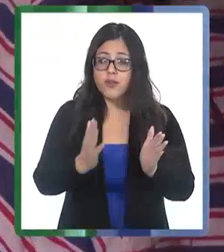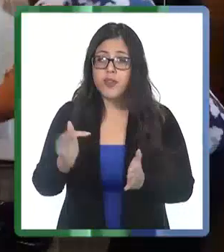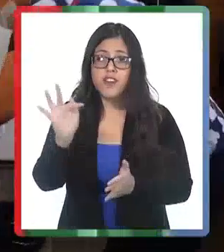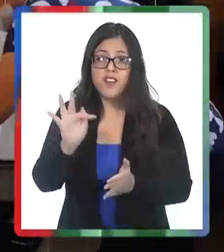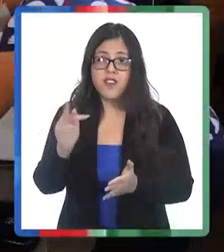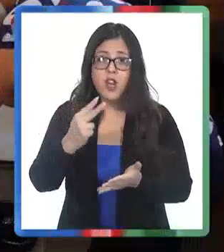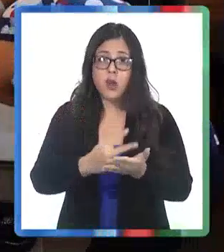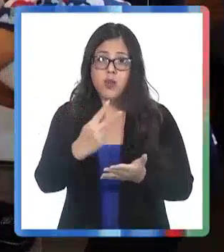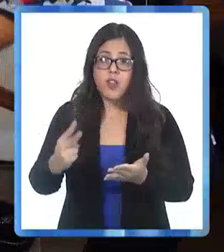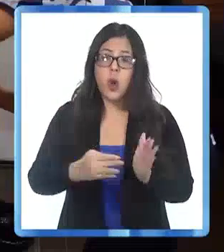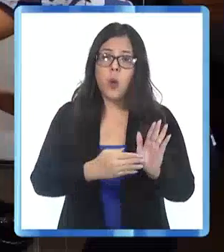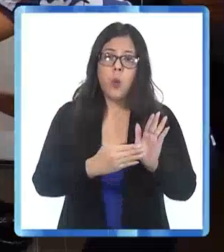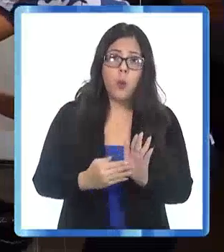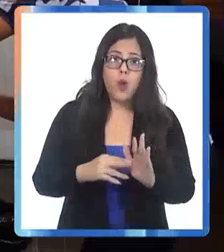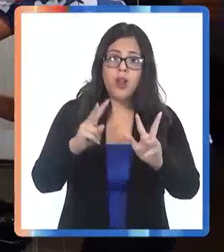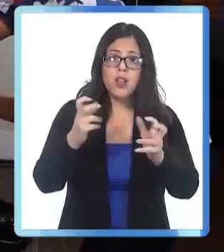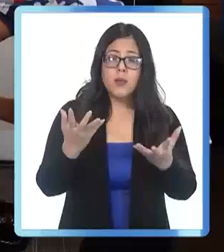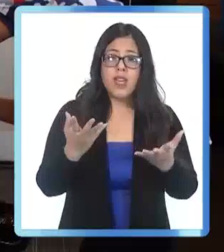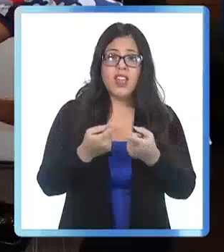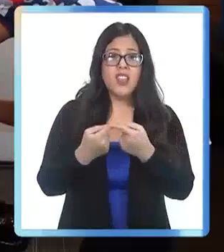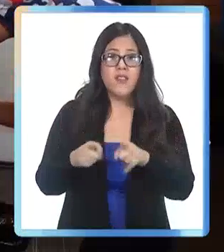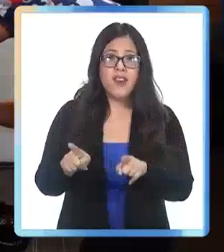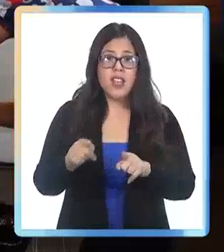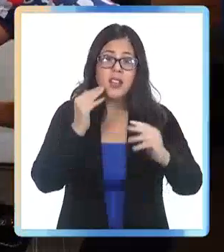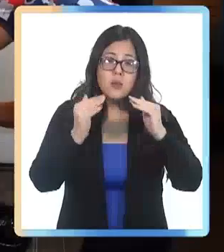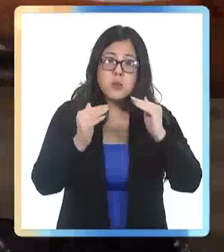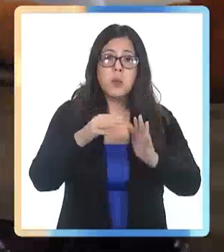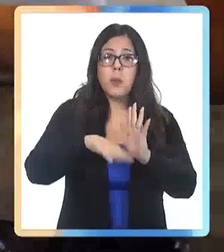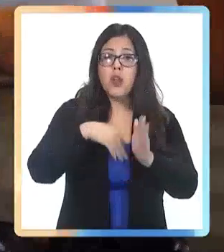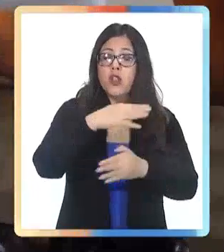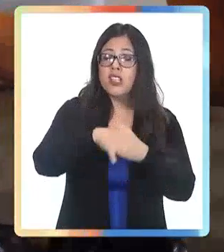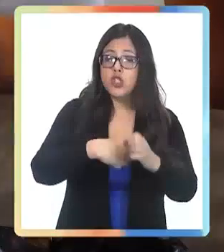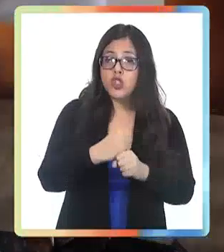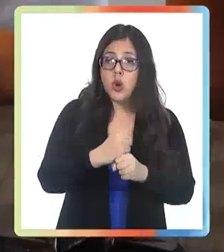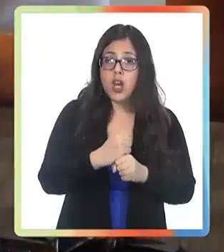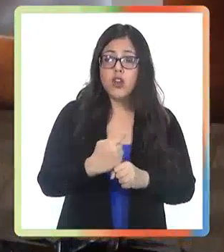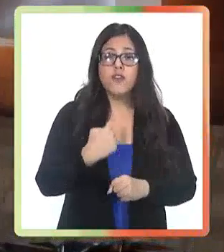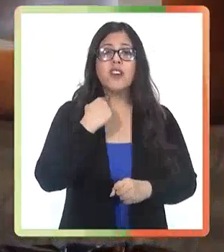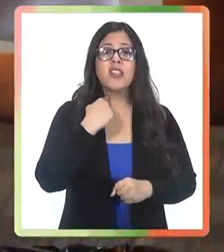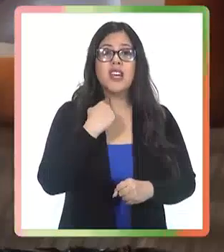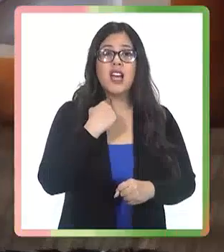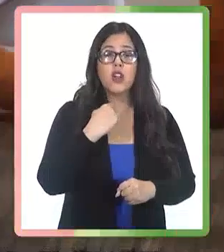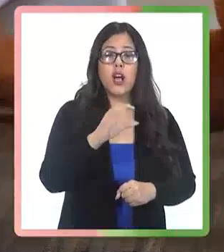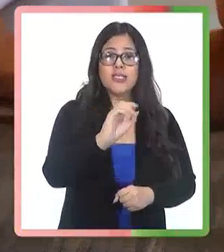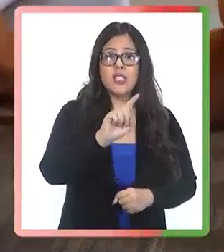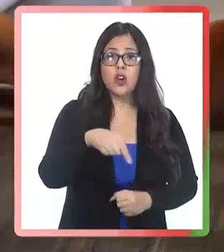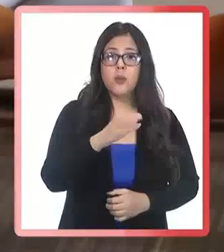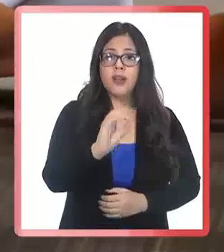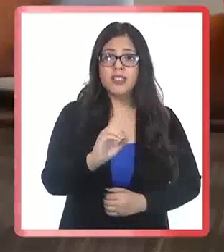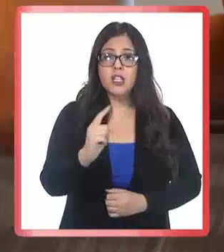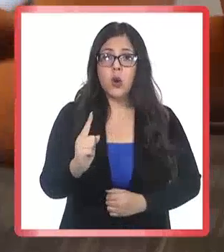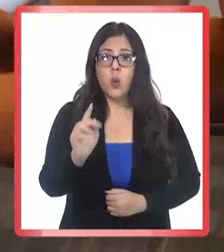de 2022 muestra que los efectos adversos en menores de 18 años afectaron al